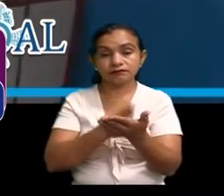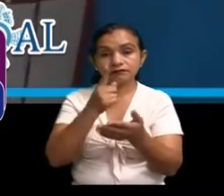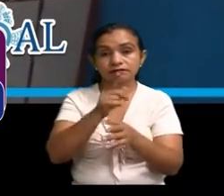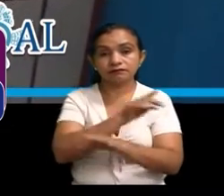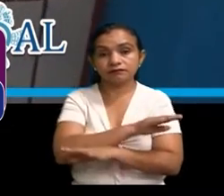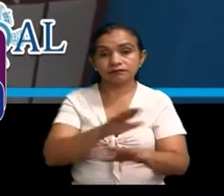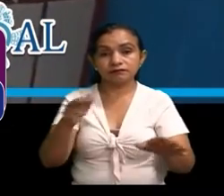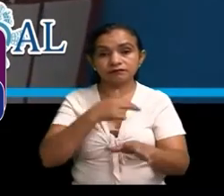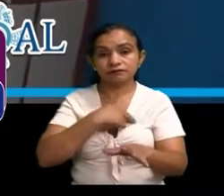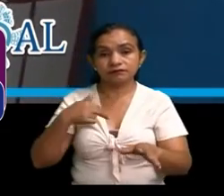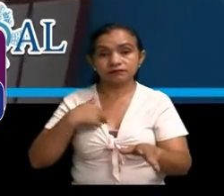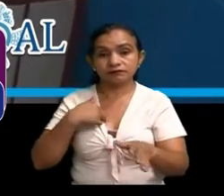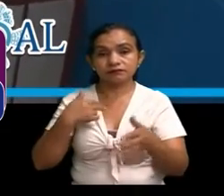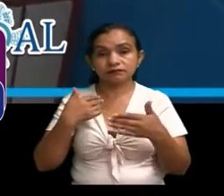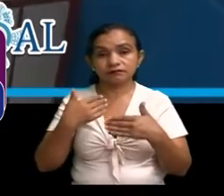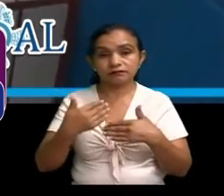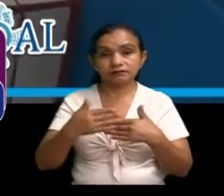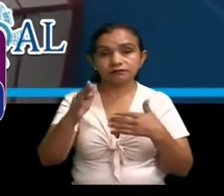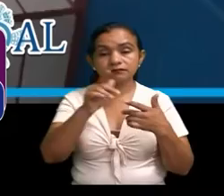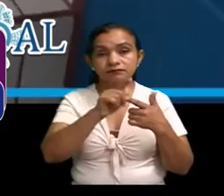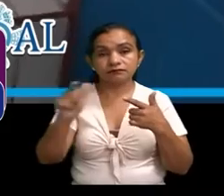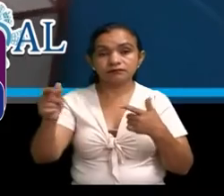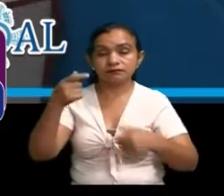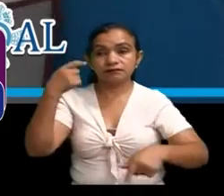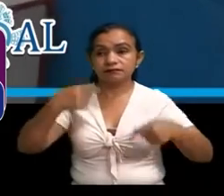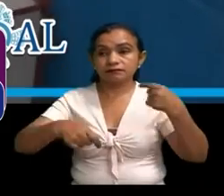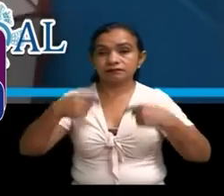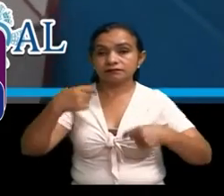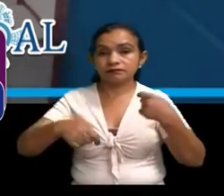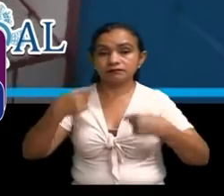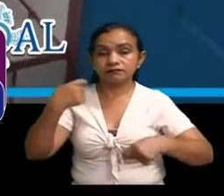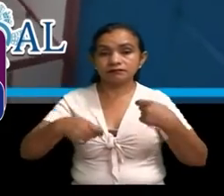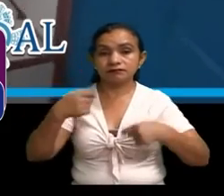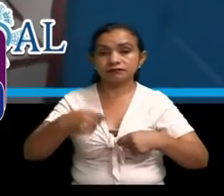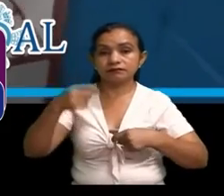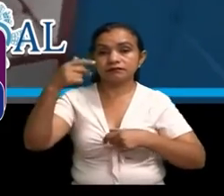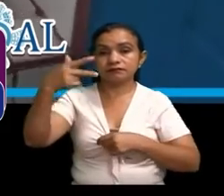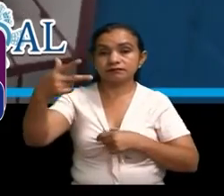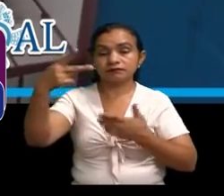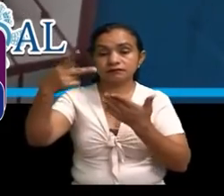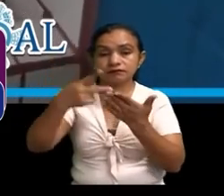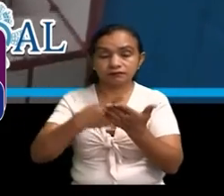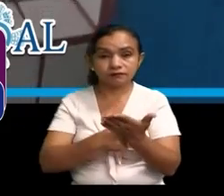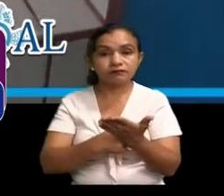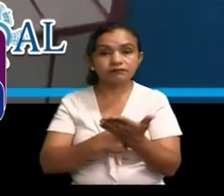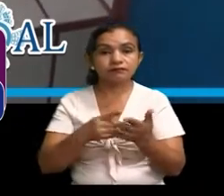están ejecutando. Incluso en este mes de septiembre estamos inaugurando 8 proyectos. Vamos